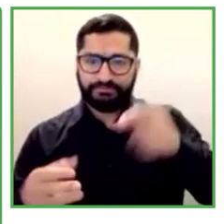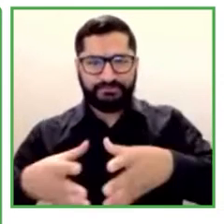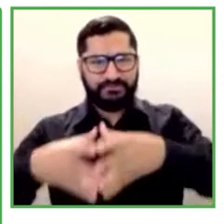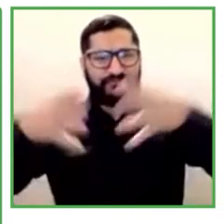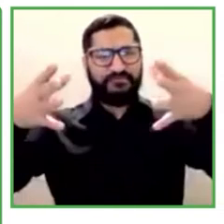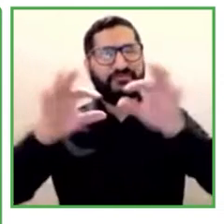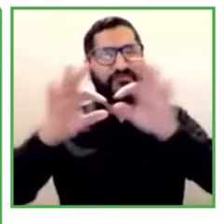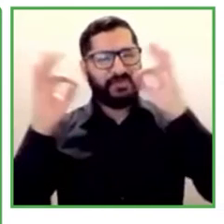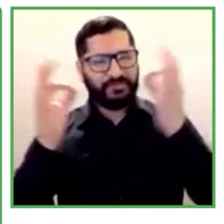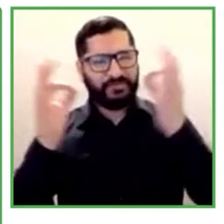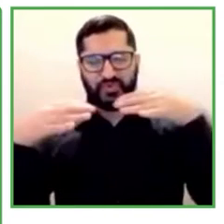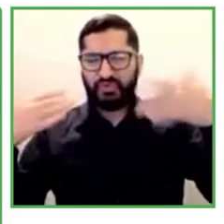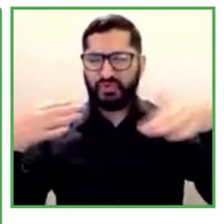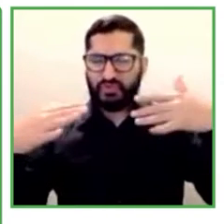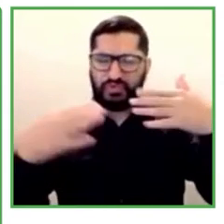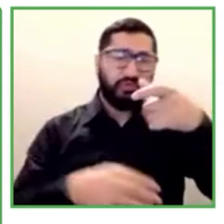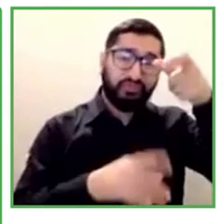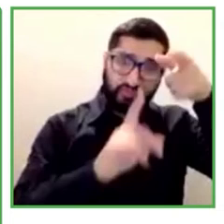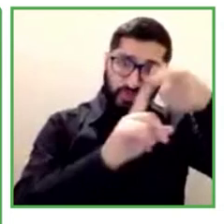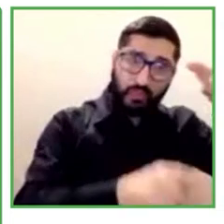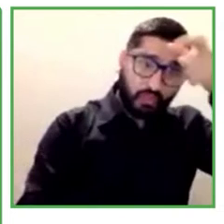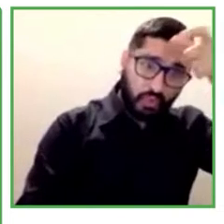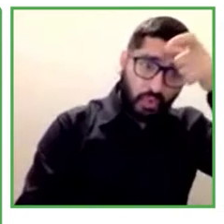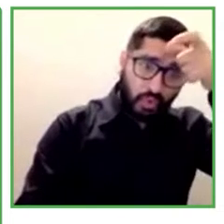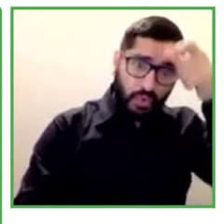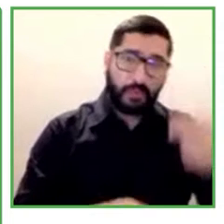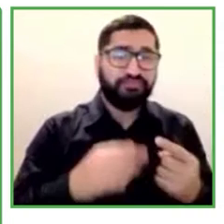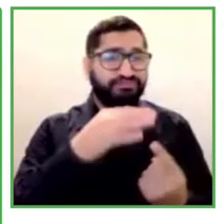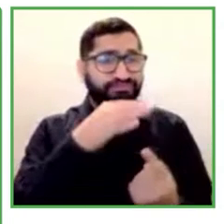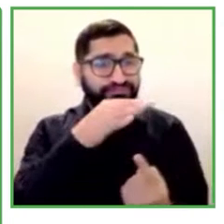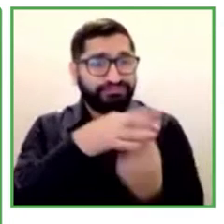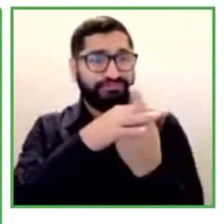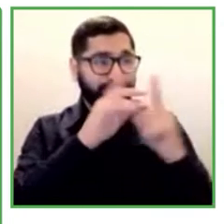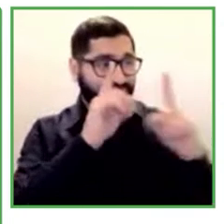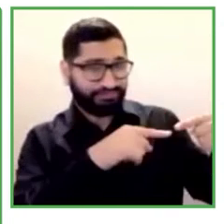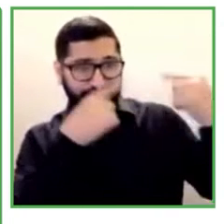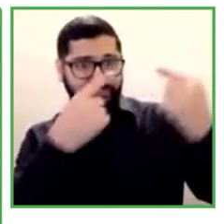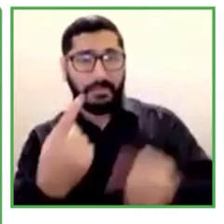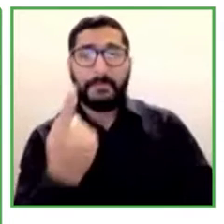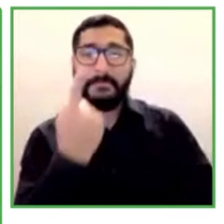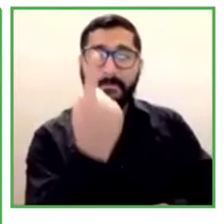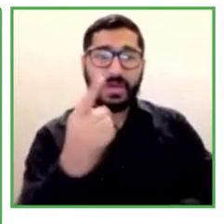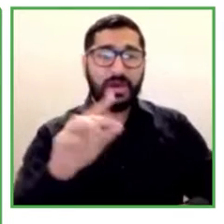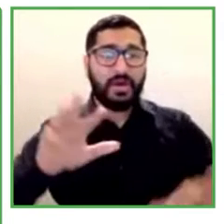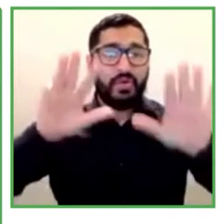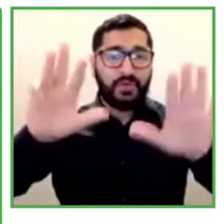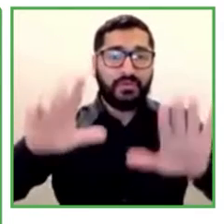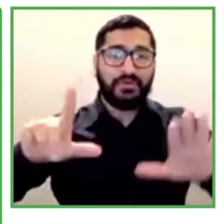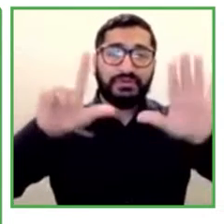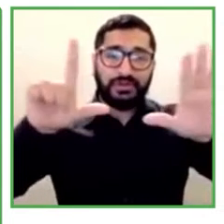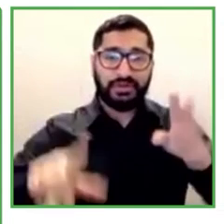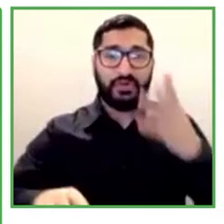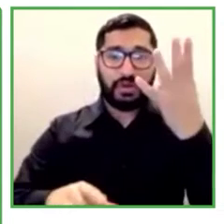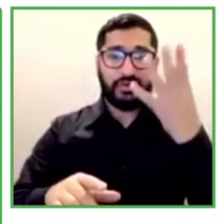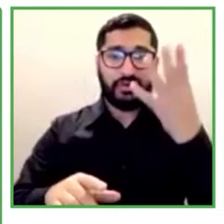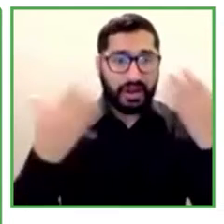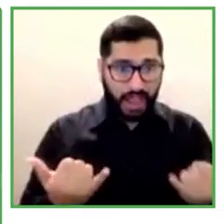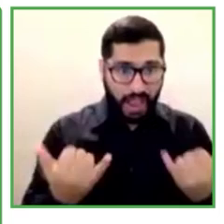desde 1974 hemos estado contribuyendo al desarrollo social de Turquía, especialmente